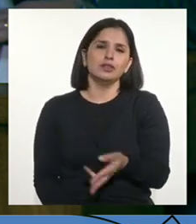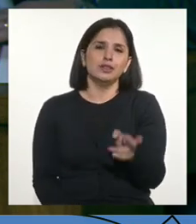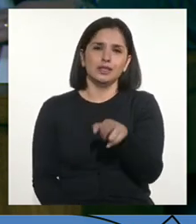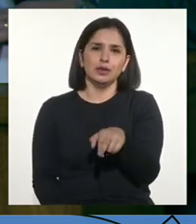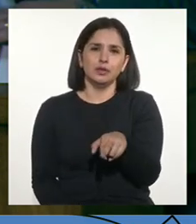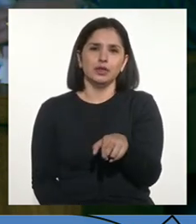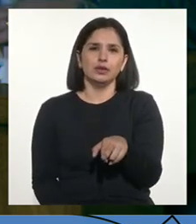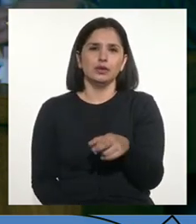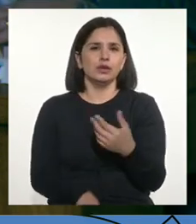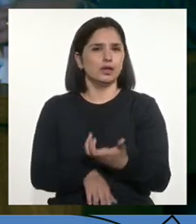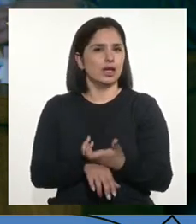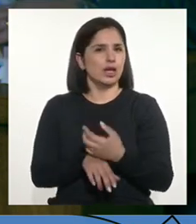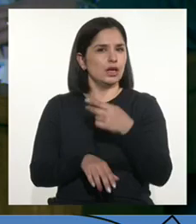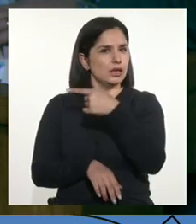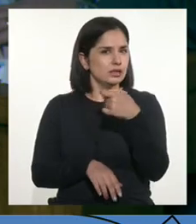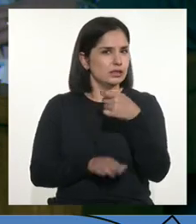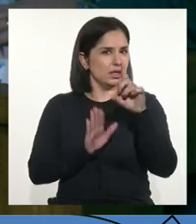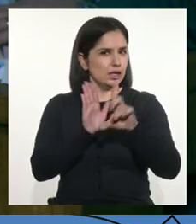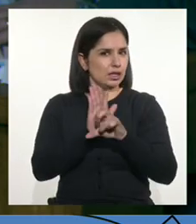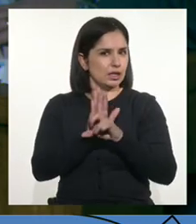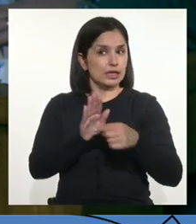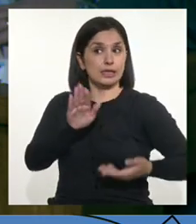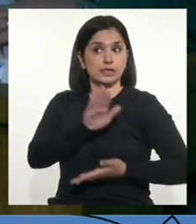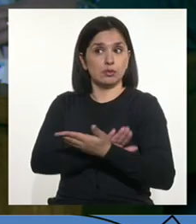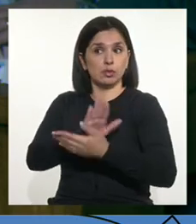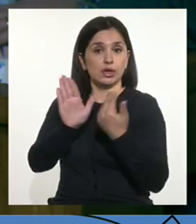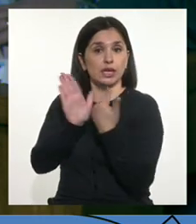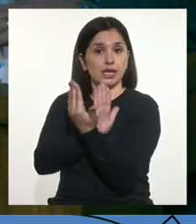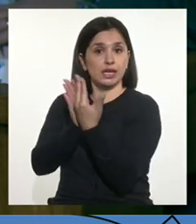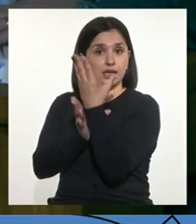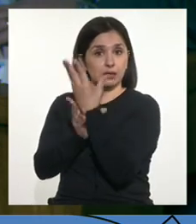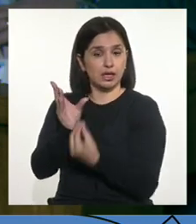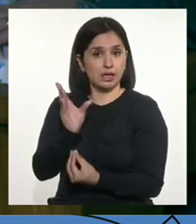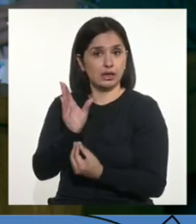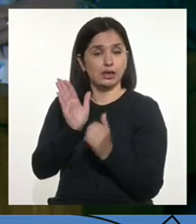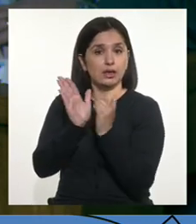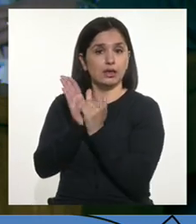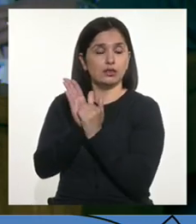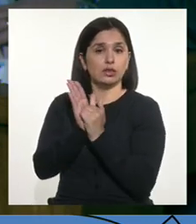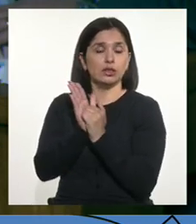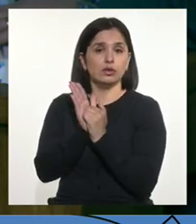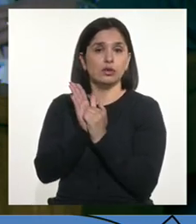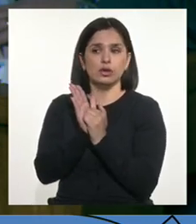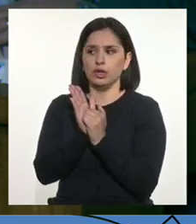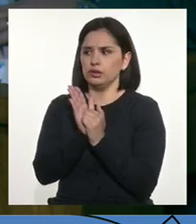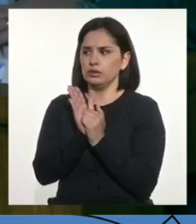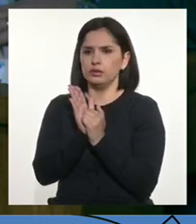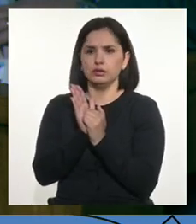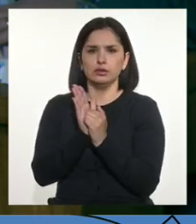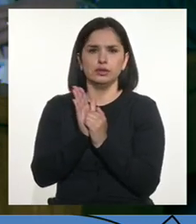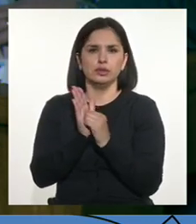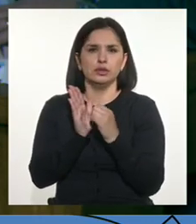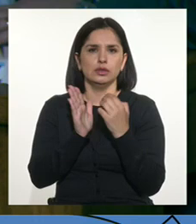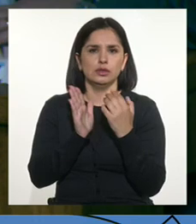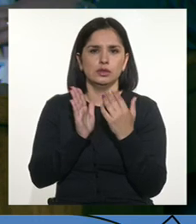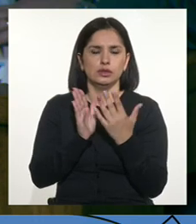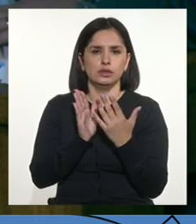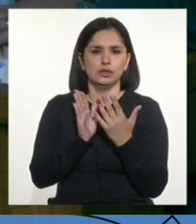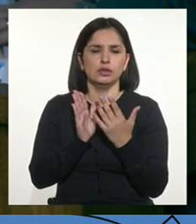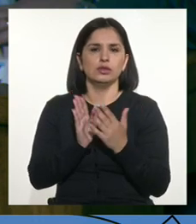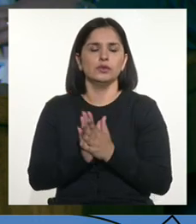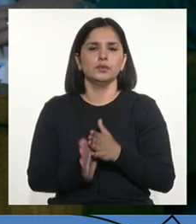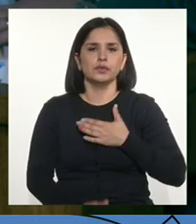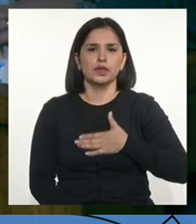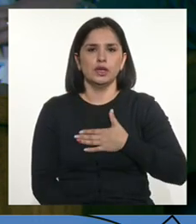que hay 100 leyes que se proponen en este proyecto para hacerte loca si se aprueba en su artículo segundo reitero voy a votar a favor pero creo que